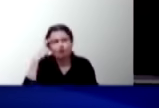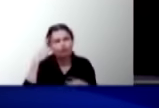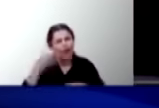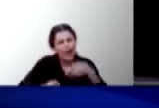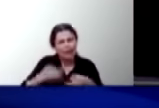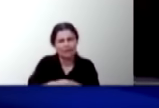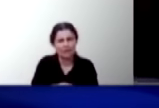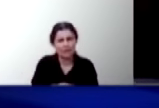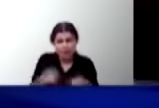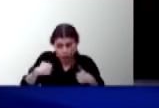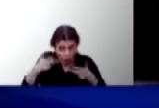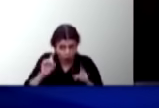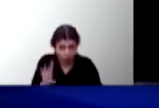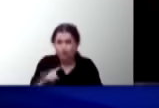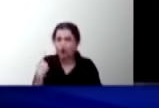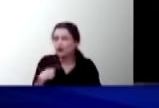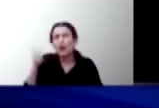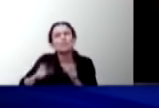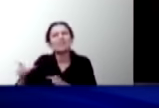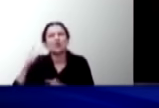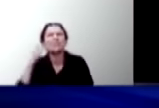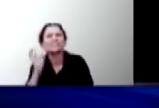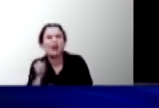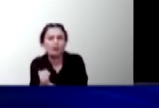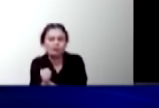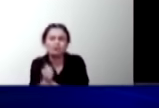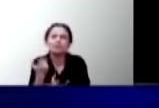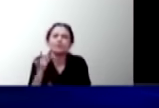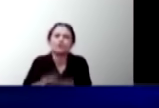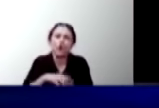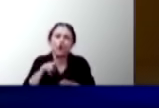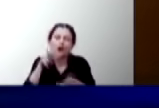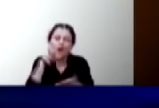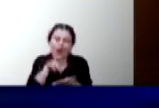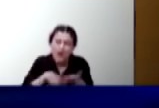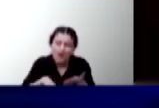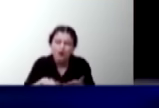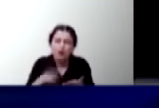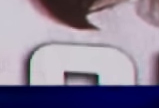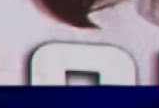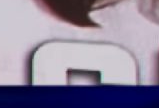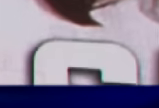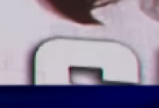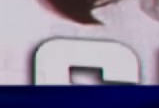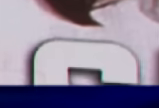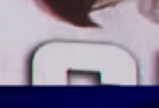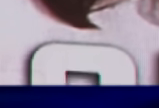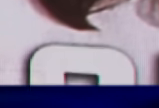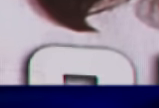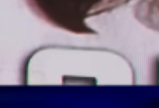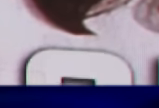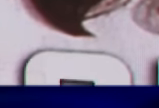el espectro de constitucionalistas de la Argentina. Desde Gargarella a Sapsay a Ramírez Calvo. Bueno, viste que ahí citó